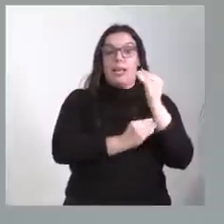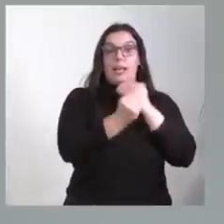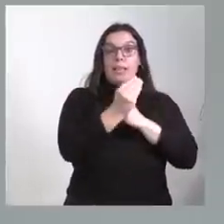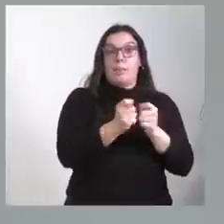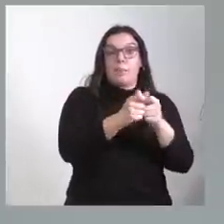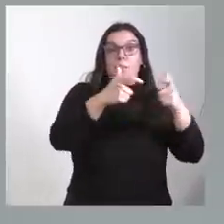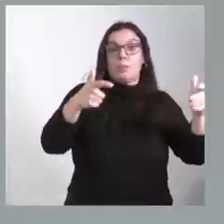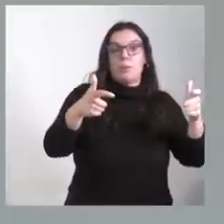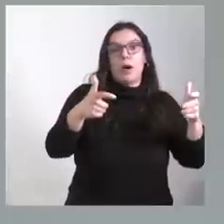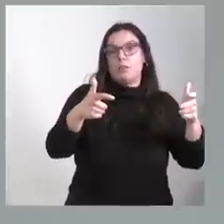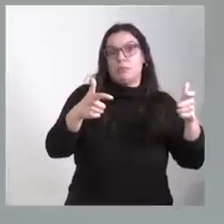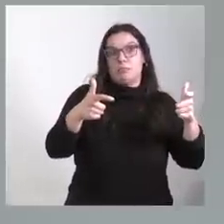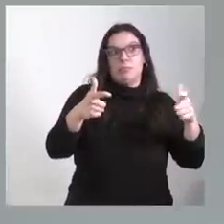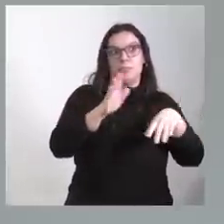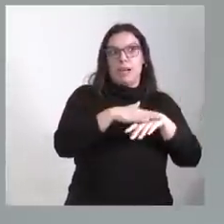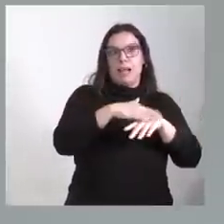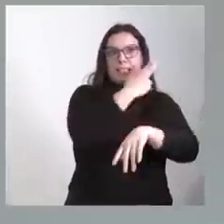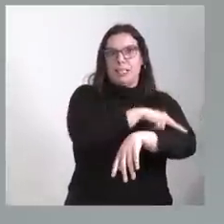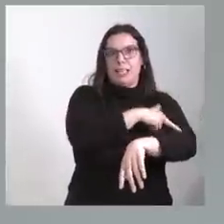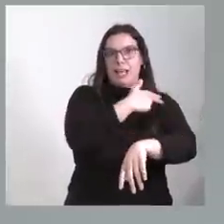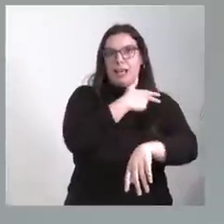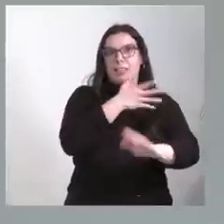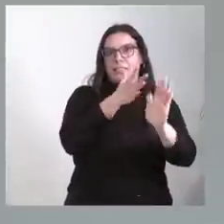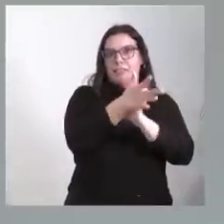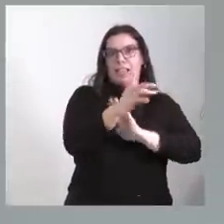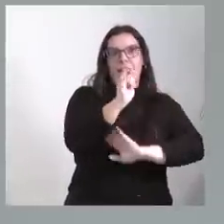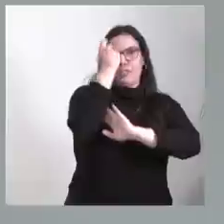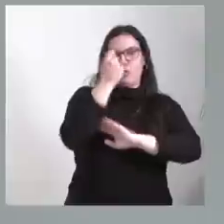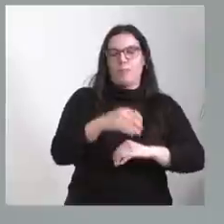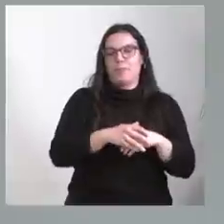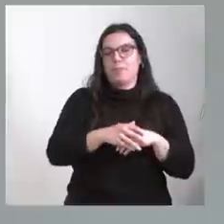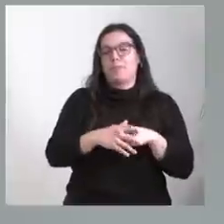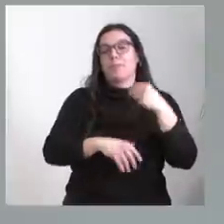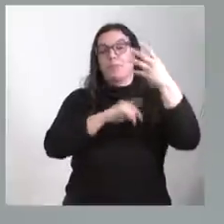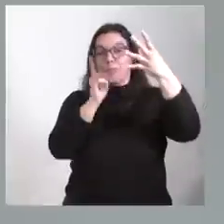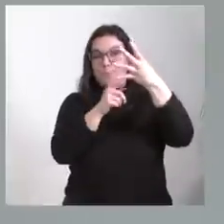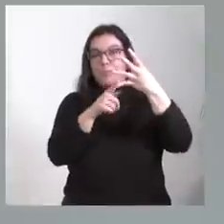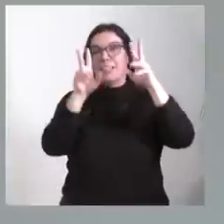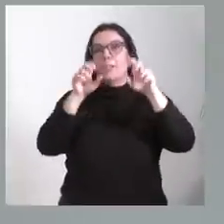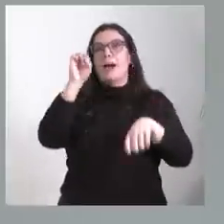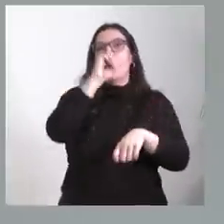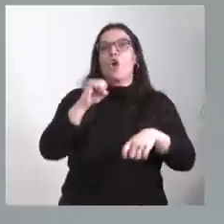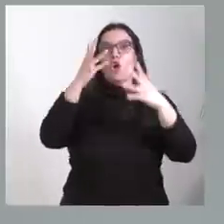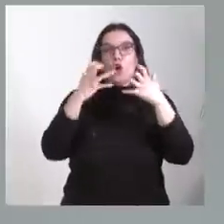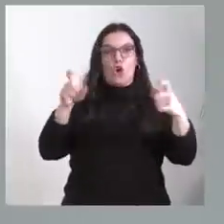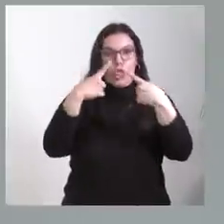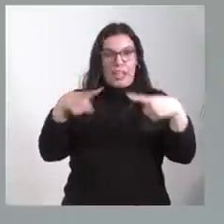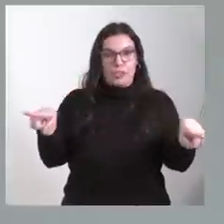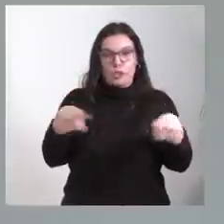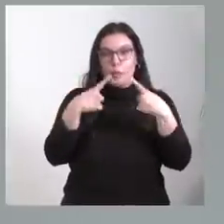pues desde luego que desde el punto de vista sanitario tendremos mucho que celebrar respecto del concierto que me pregunta